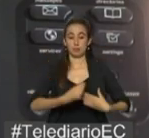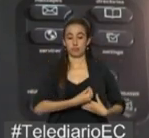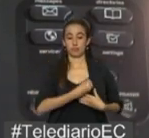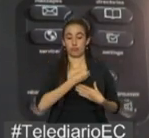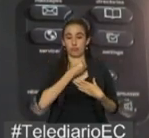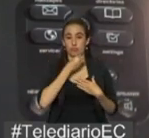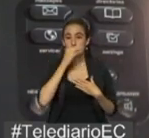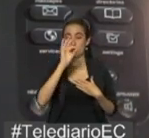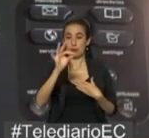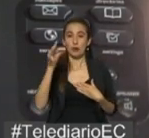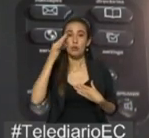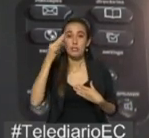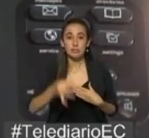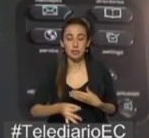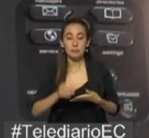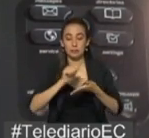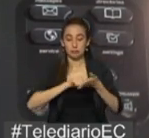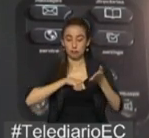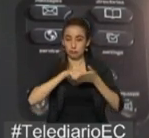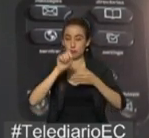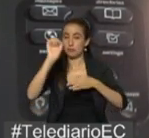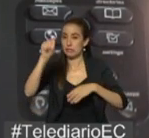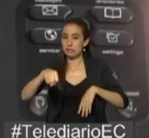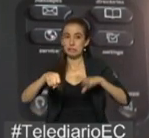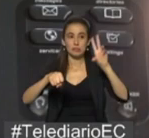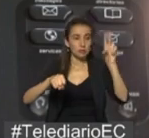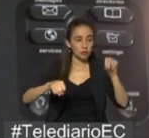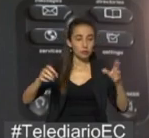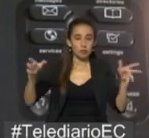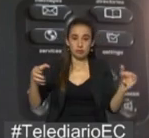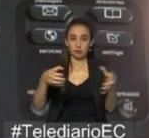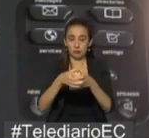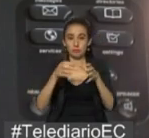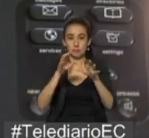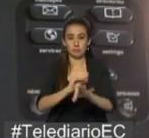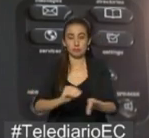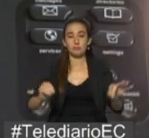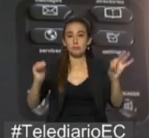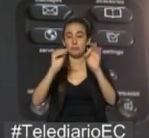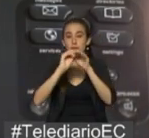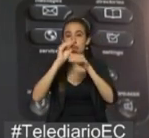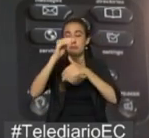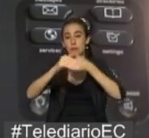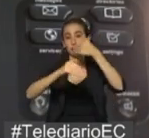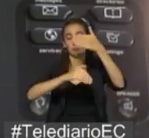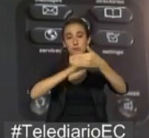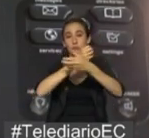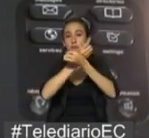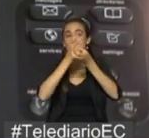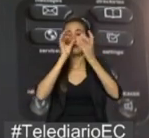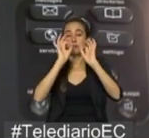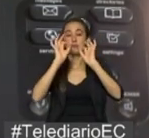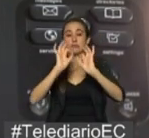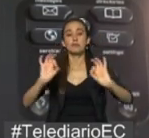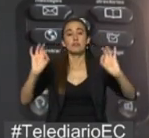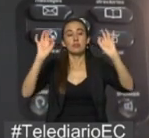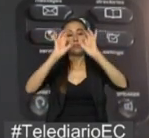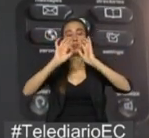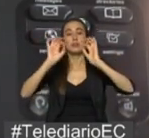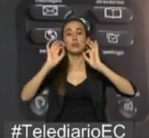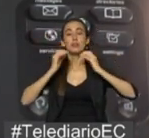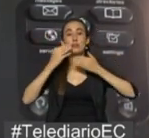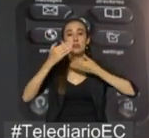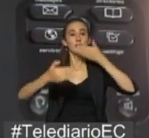esto orientado para, una vez más, proteger el bien, el bienestar de la familia ecuatoriana, de las propias personas que viajan y de